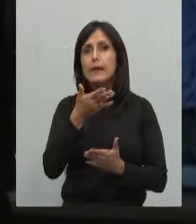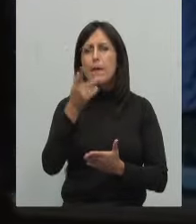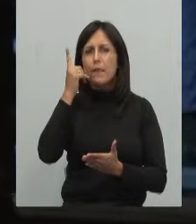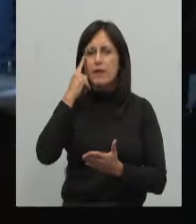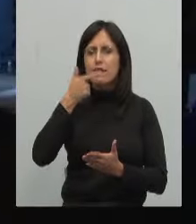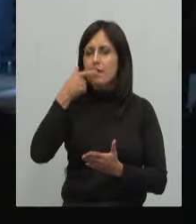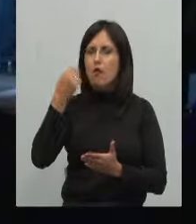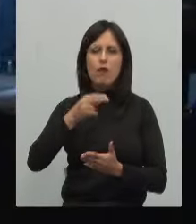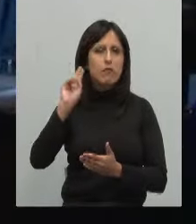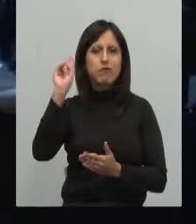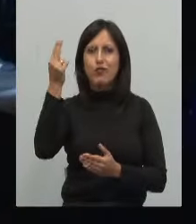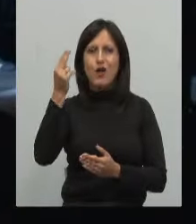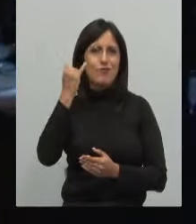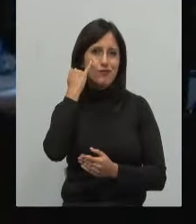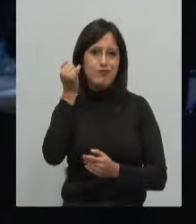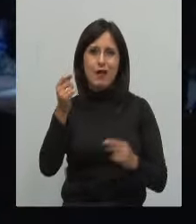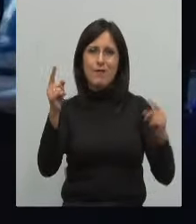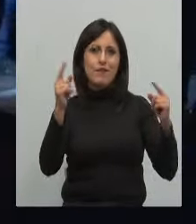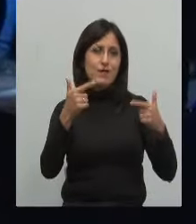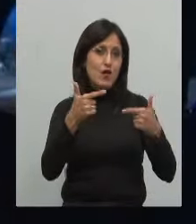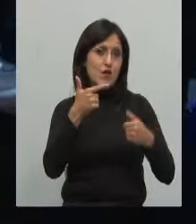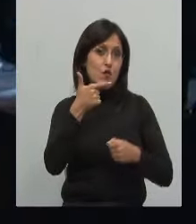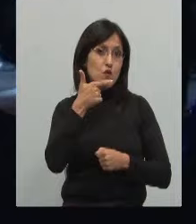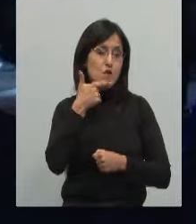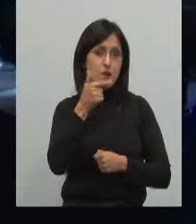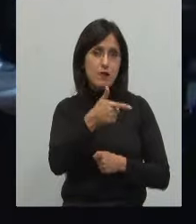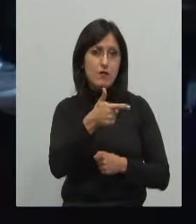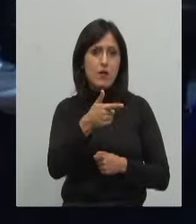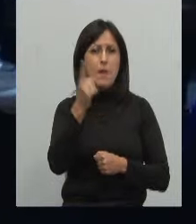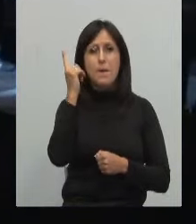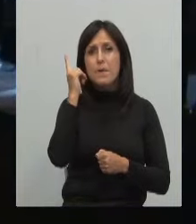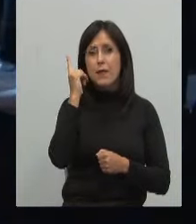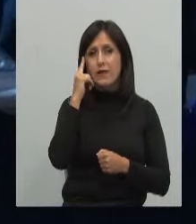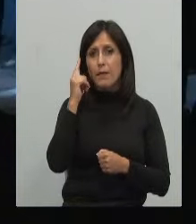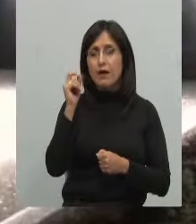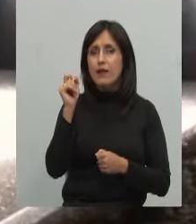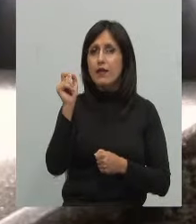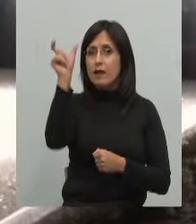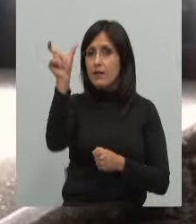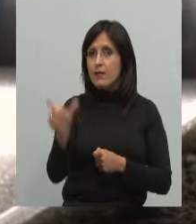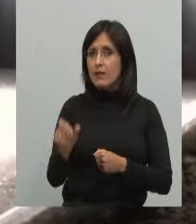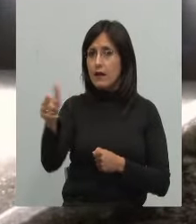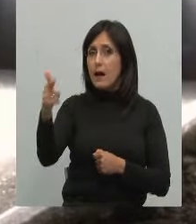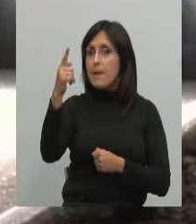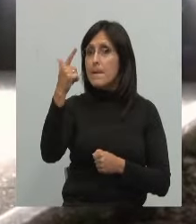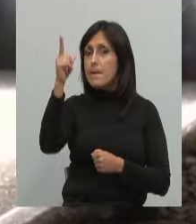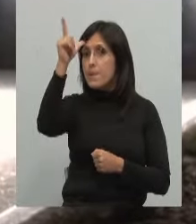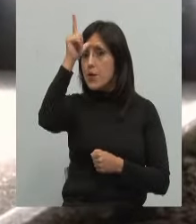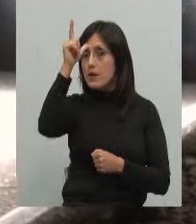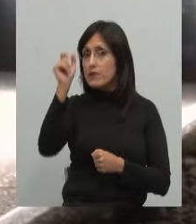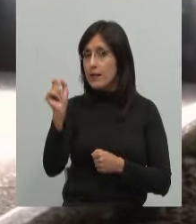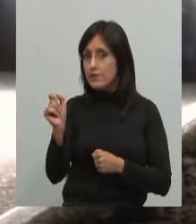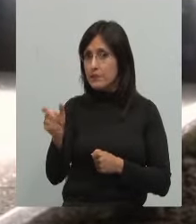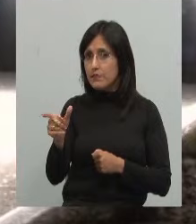mantenido contacto es este posible comprador, quien sería policía, inclusive, según lo que usted nos mencionaba recién. Sí, es lo que el señor este le